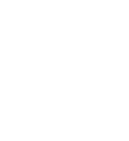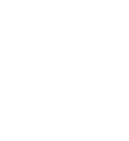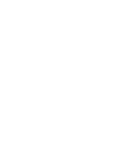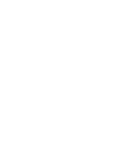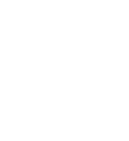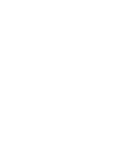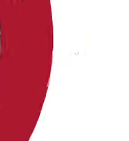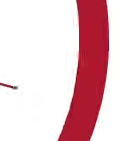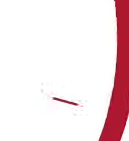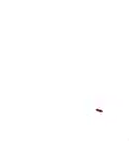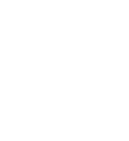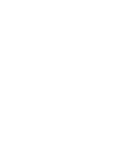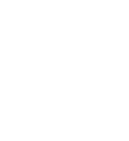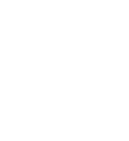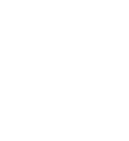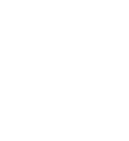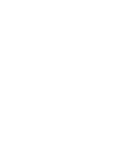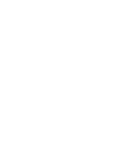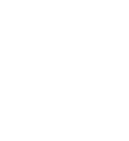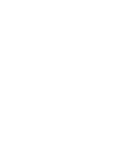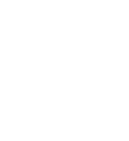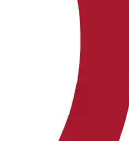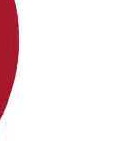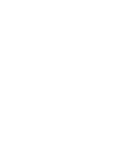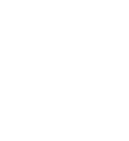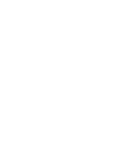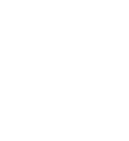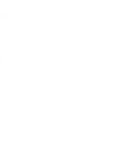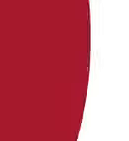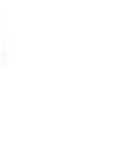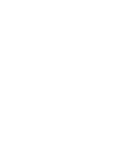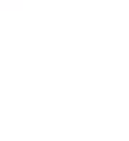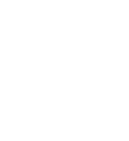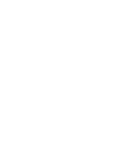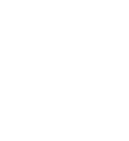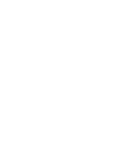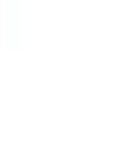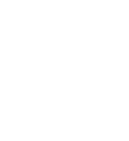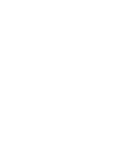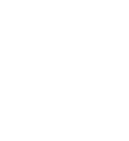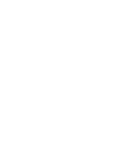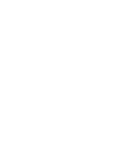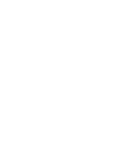Intercomarcal Televisió Peratú Peratots